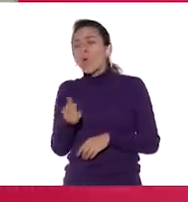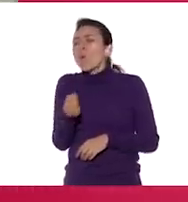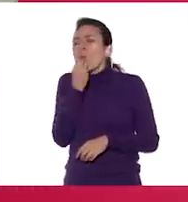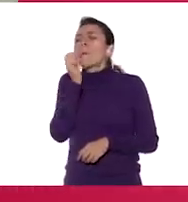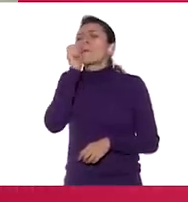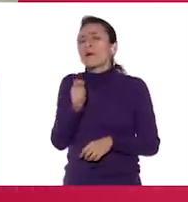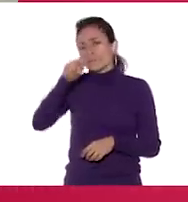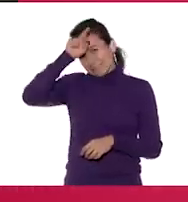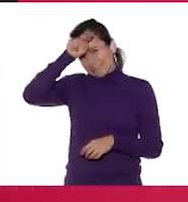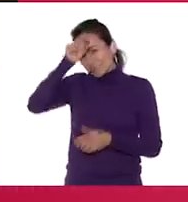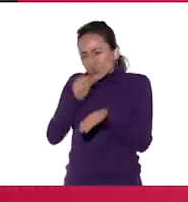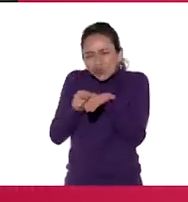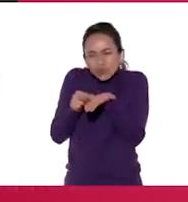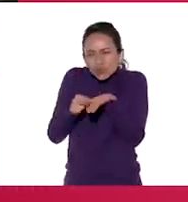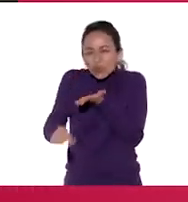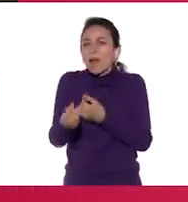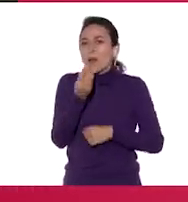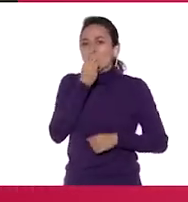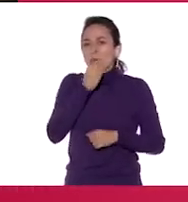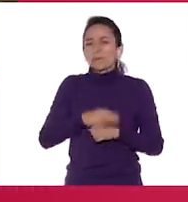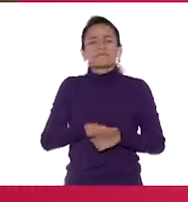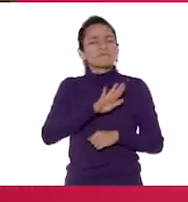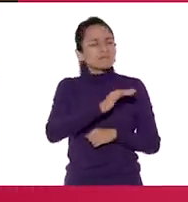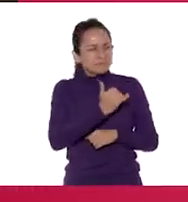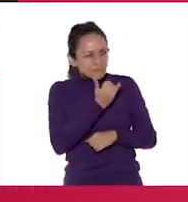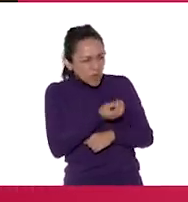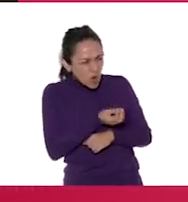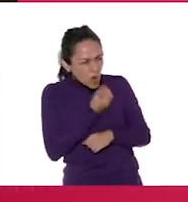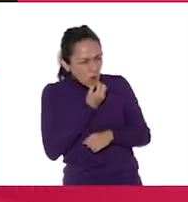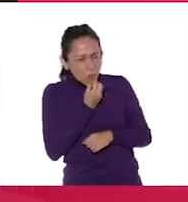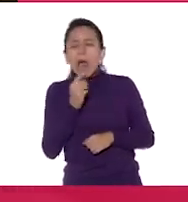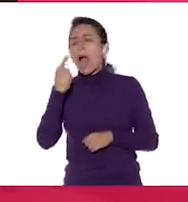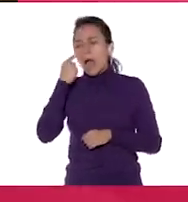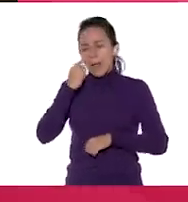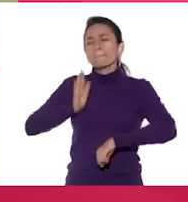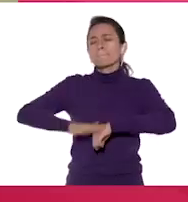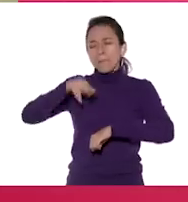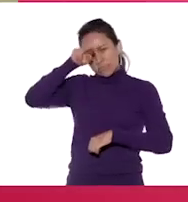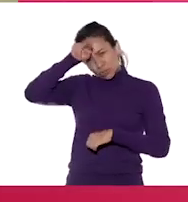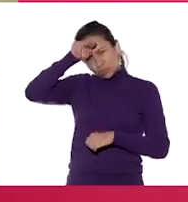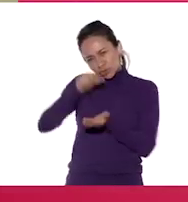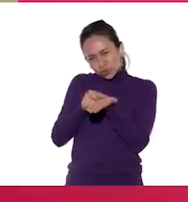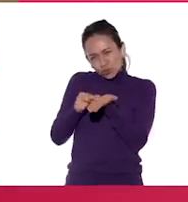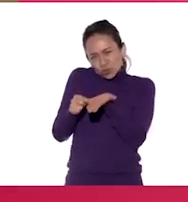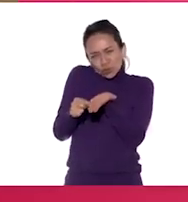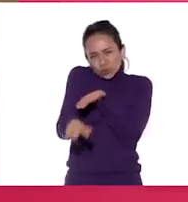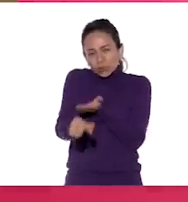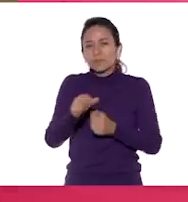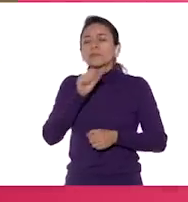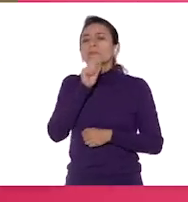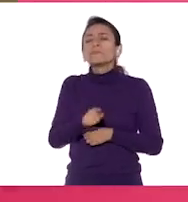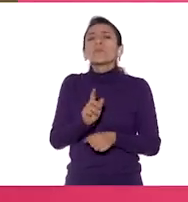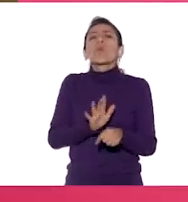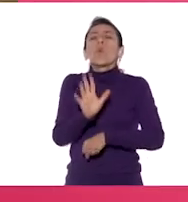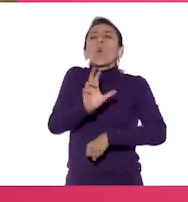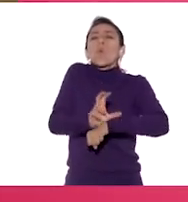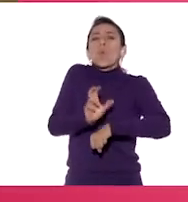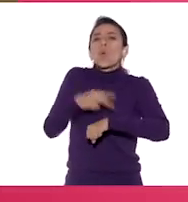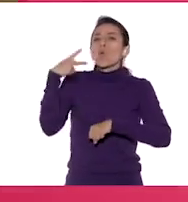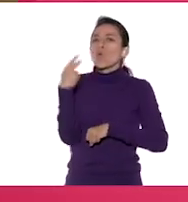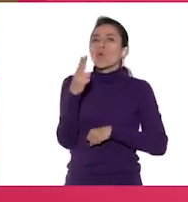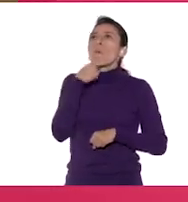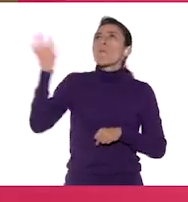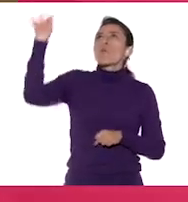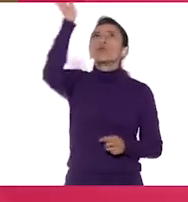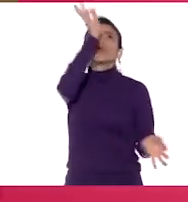Está chiquito. Pásamelo. ¿Qué comen entonces? Estos que principalmente comen hormigas y larvas de mosquito, de